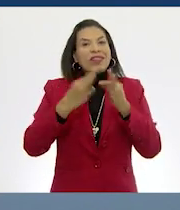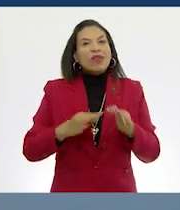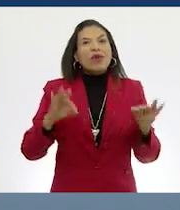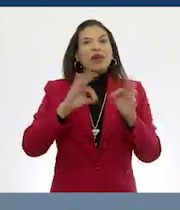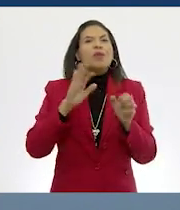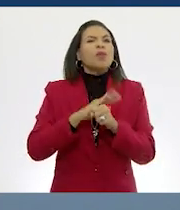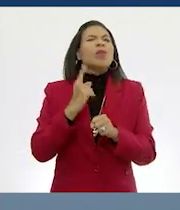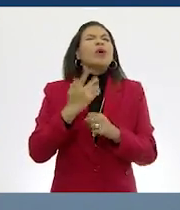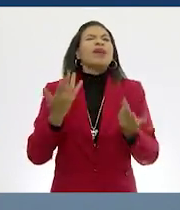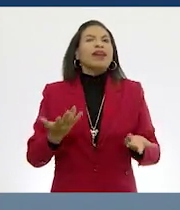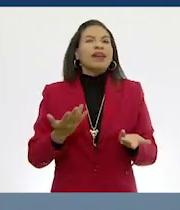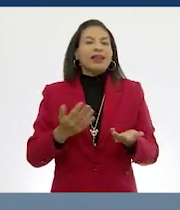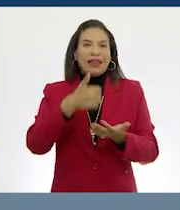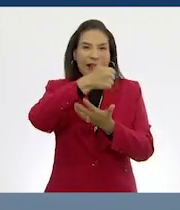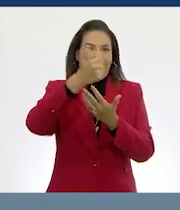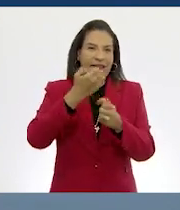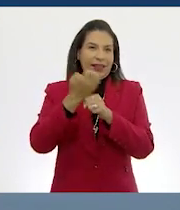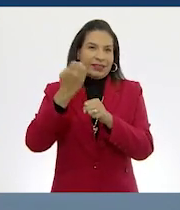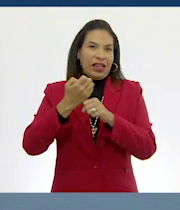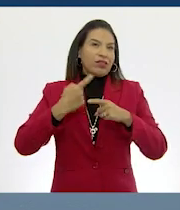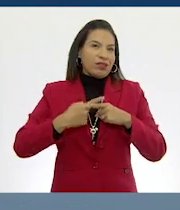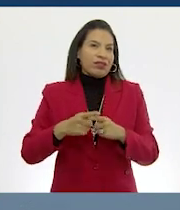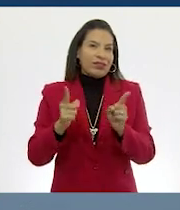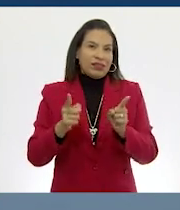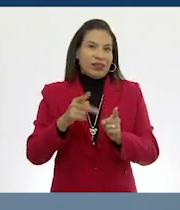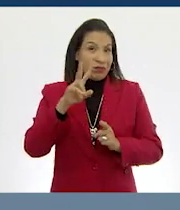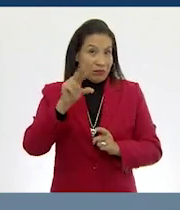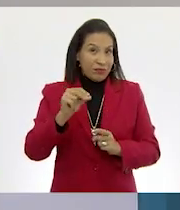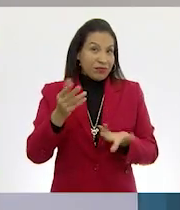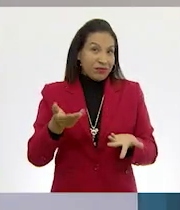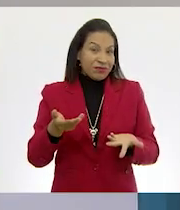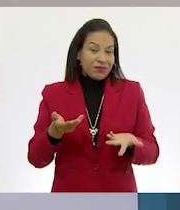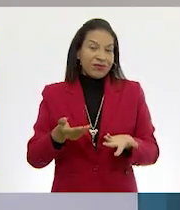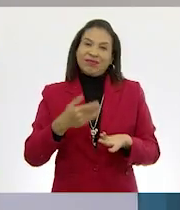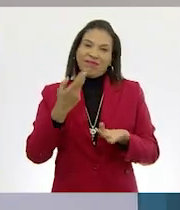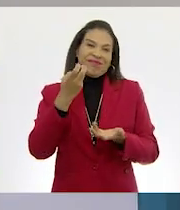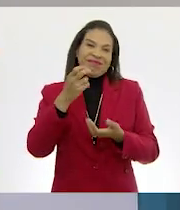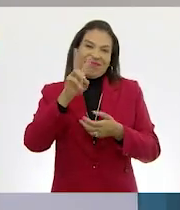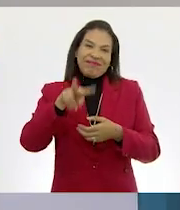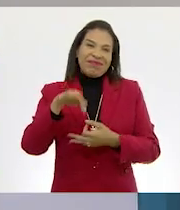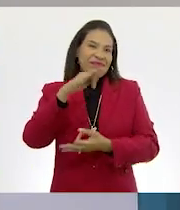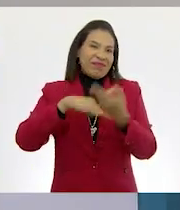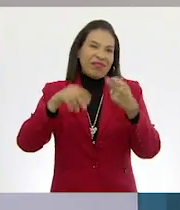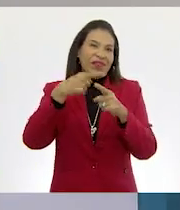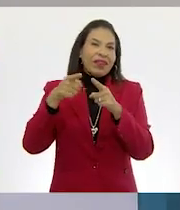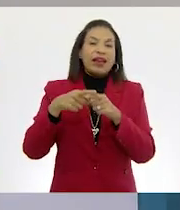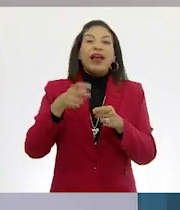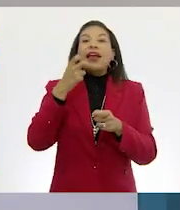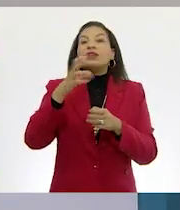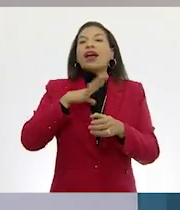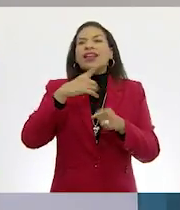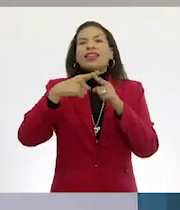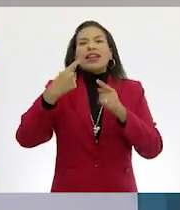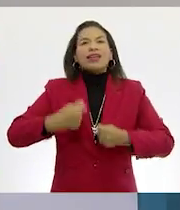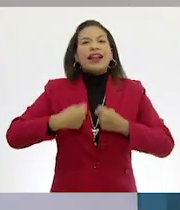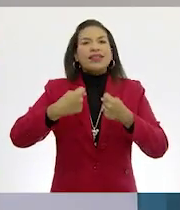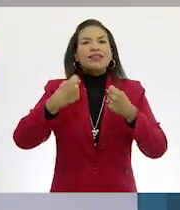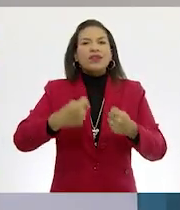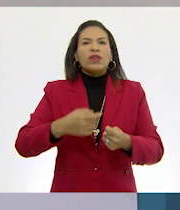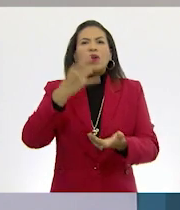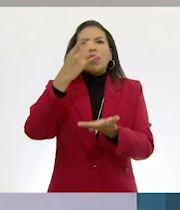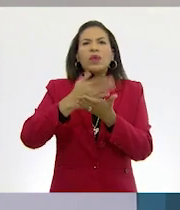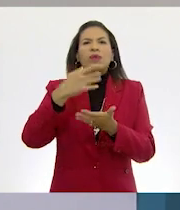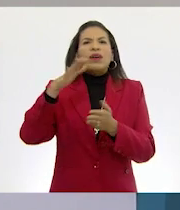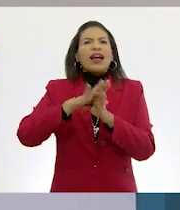porque pues cada estado es distinto, ¿no? Absolutamente. De hecho, hay algunas tradiciones que